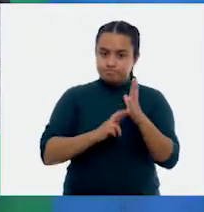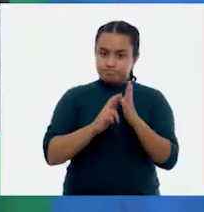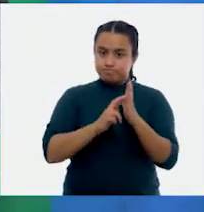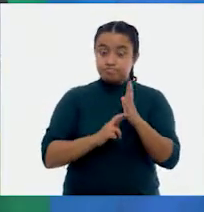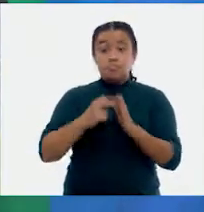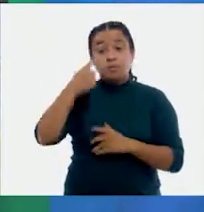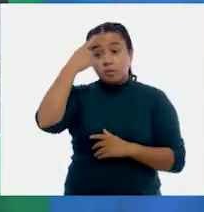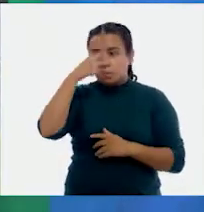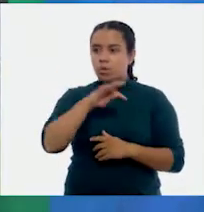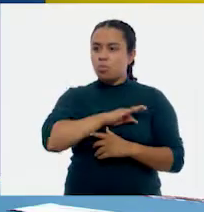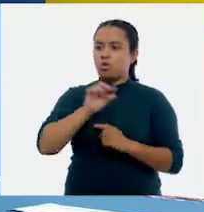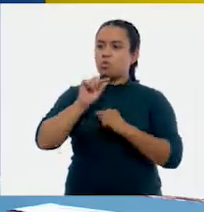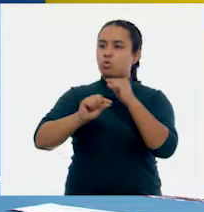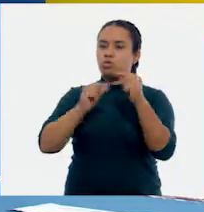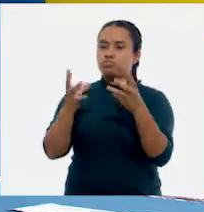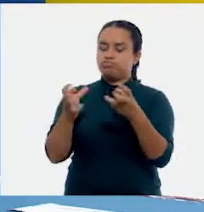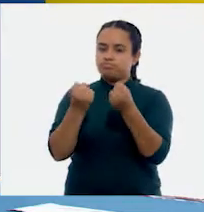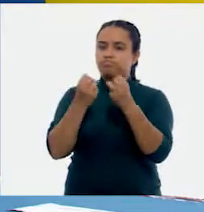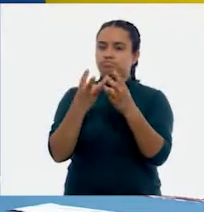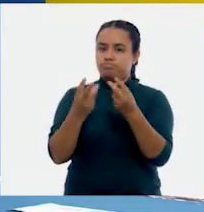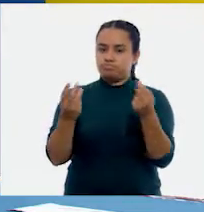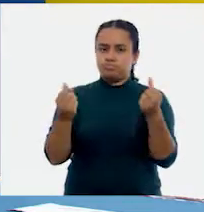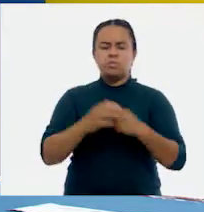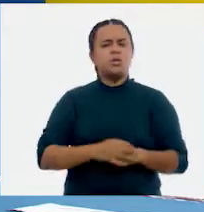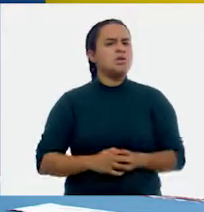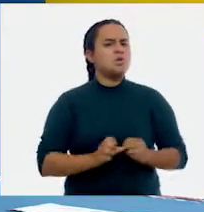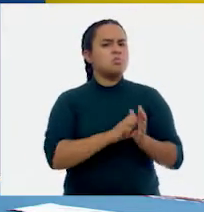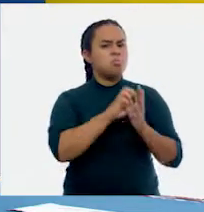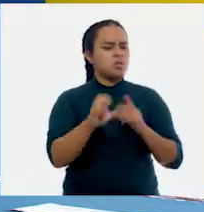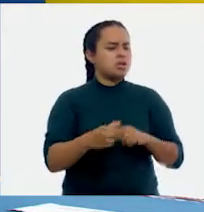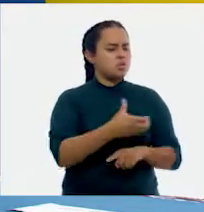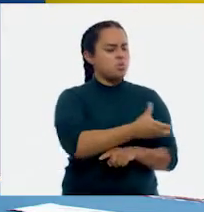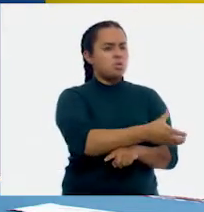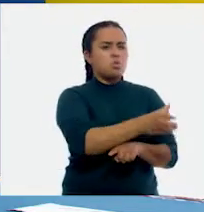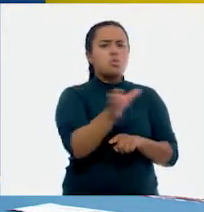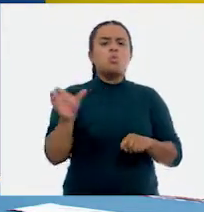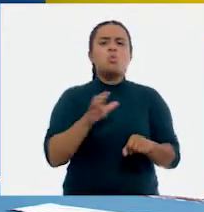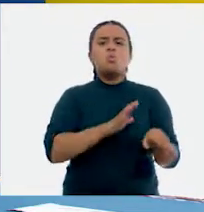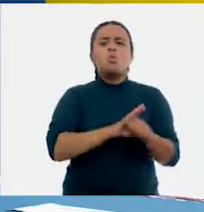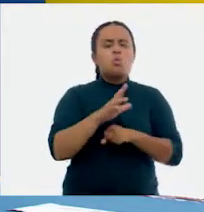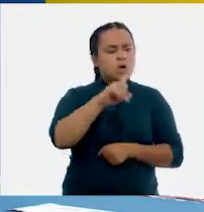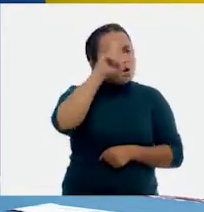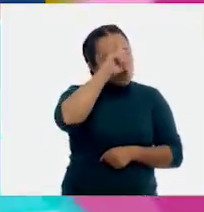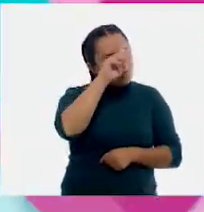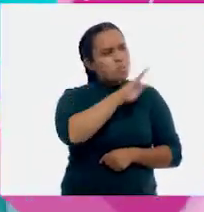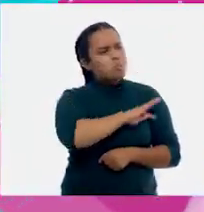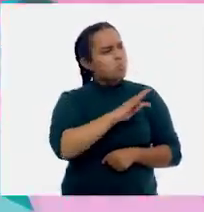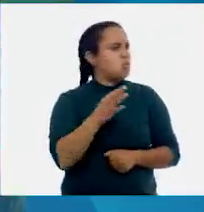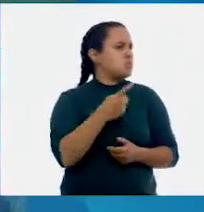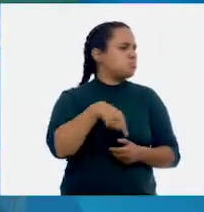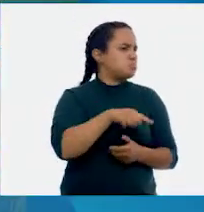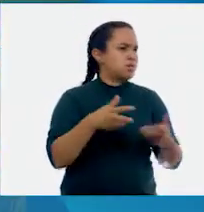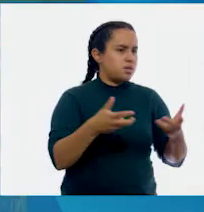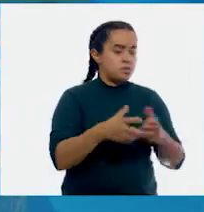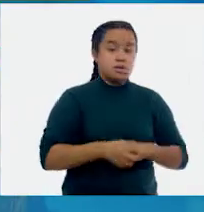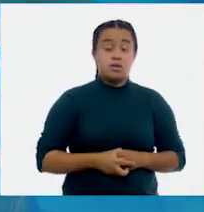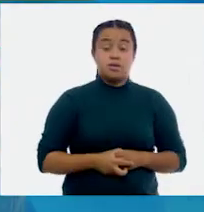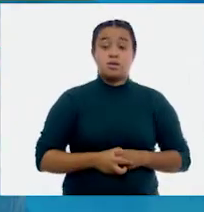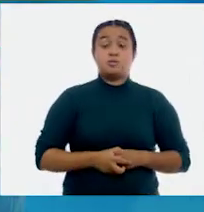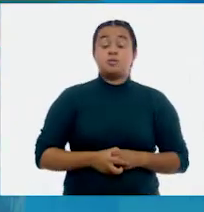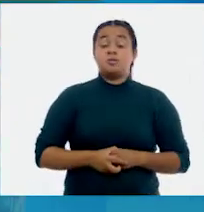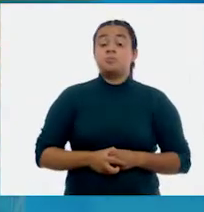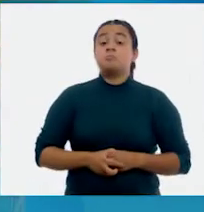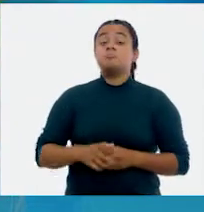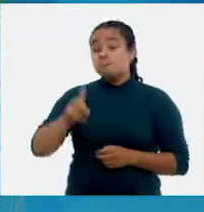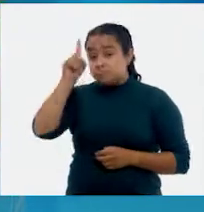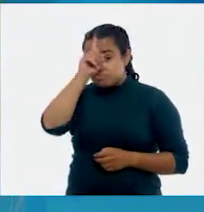su recuperación. Y en el caso del campo, ¿qué otras medidas se pueden emplear? Mira, una de las medidas